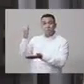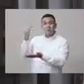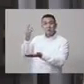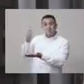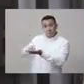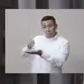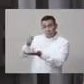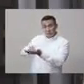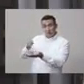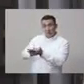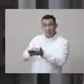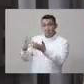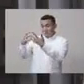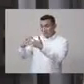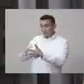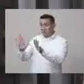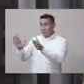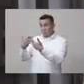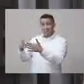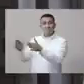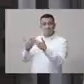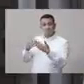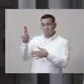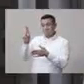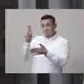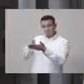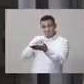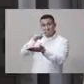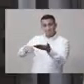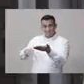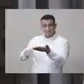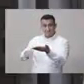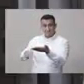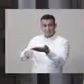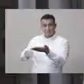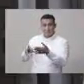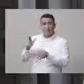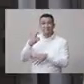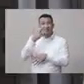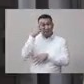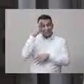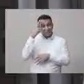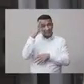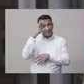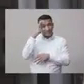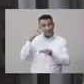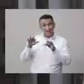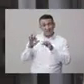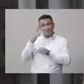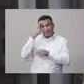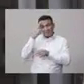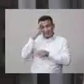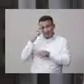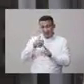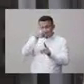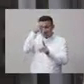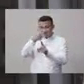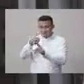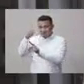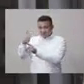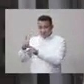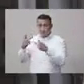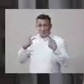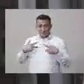sociedad en la que vivimos. Tenemos que cuidar nuestra salud. El número de personas infectadas no se ha detenido.